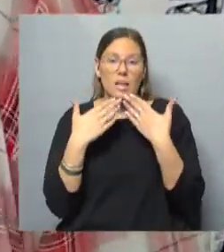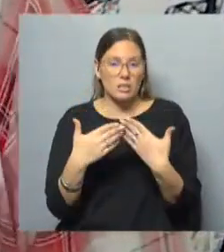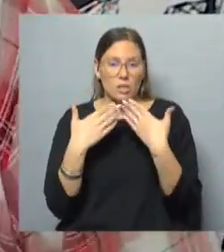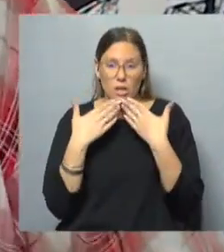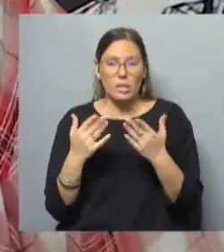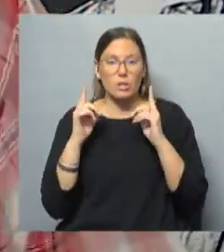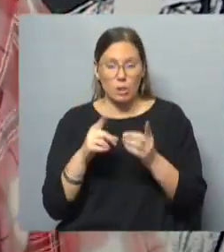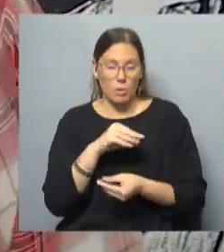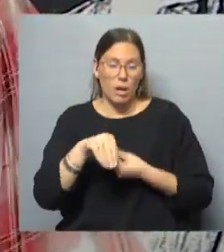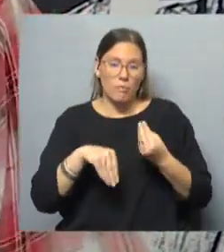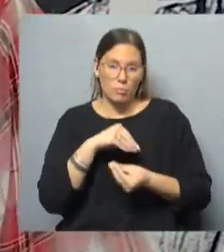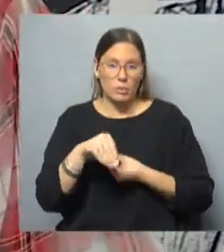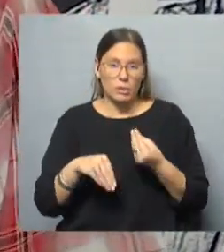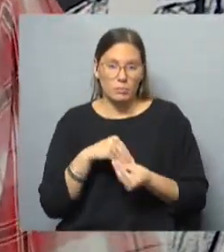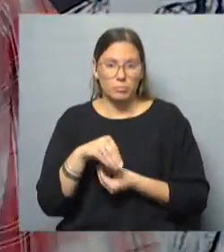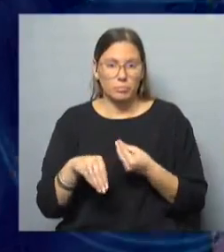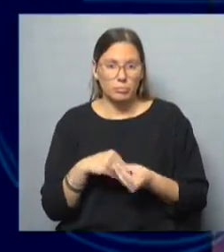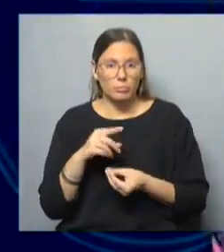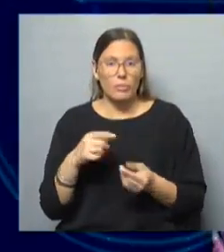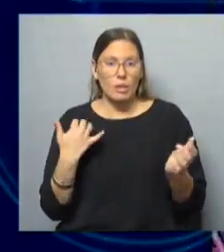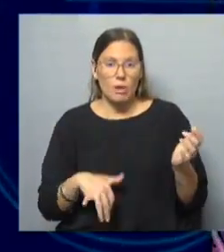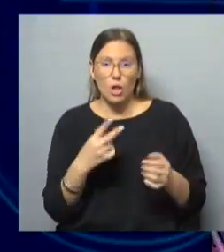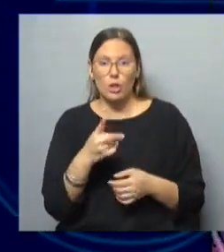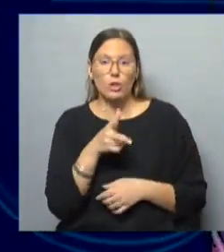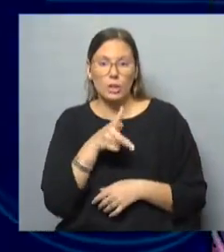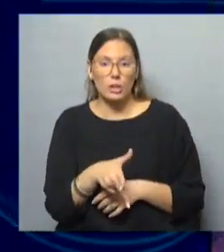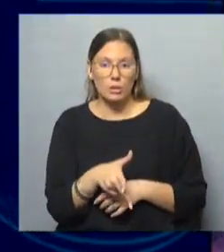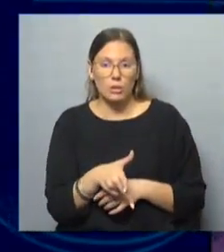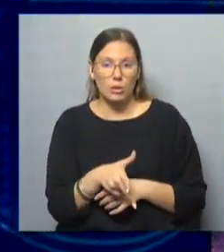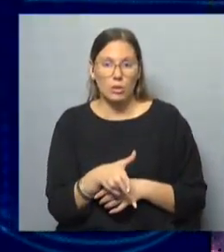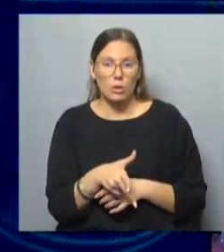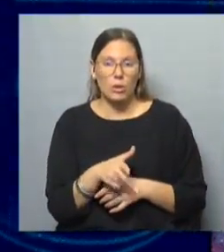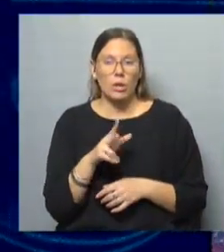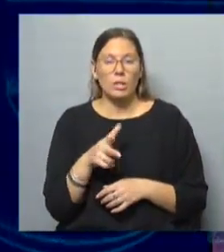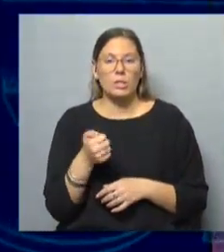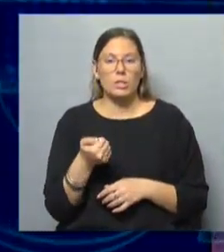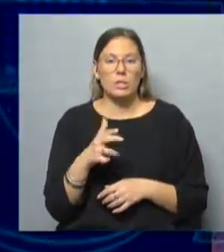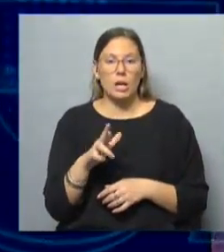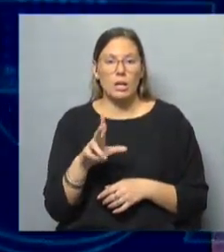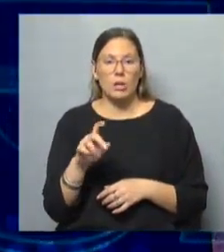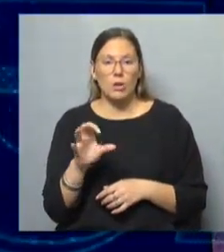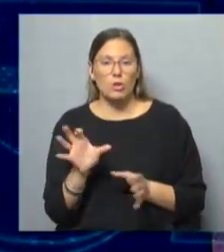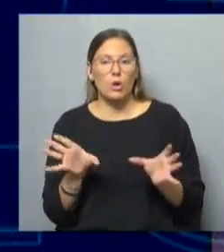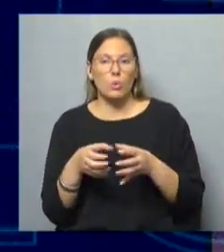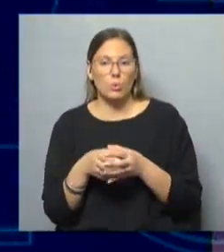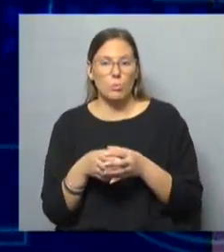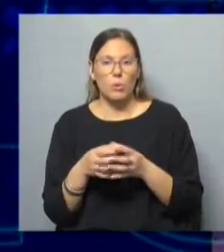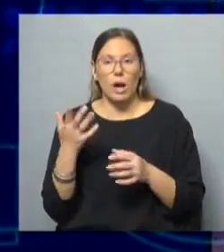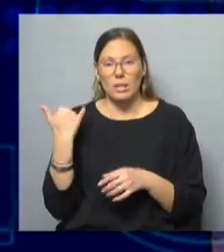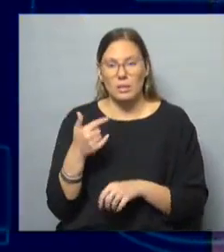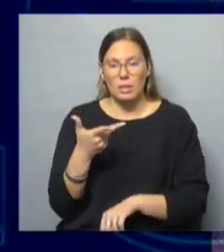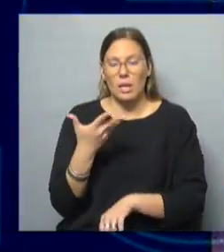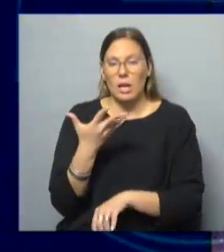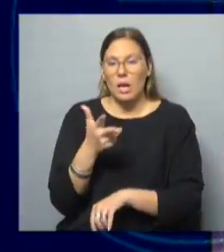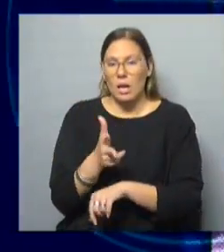Agradecido también a su familia, ¿no?, que aparte van a tocar dos de sus hijos, que están en los Charlo Bacterias, en una de las bandas, con la que estaba grabando Dino,